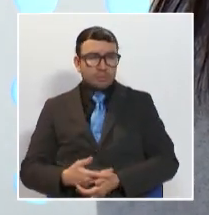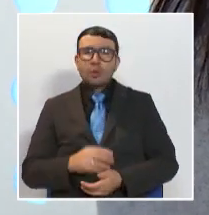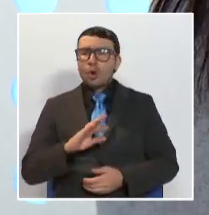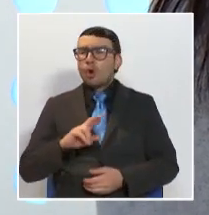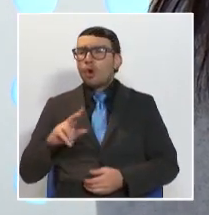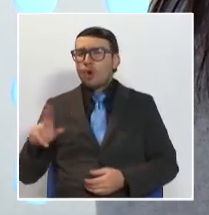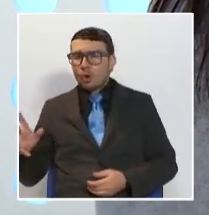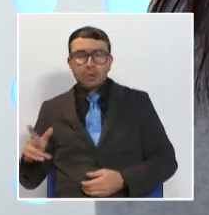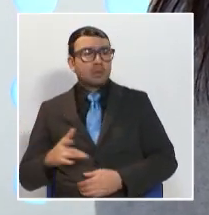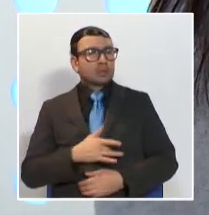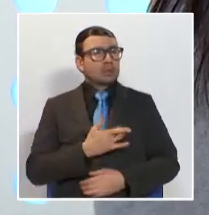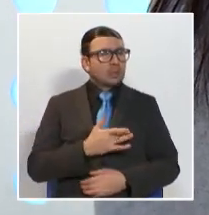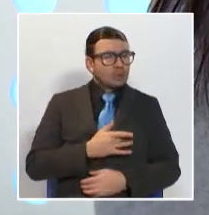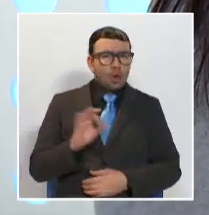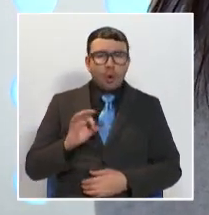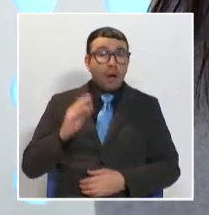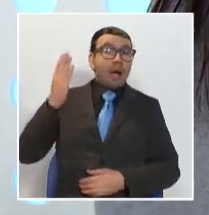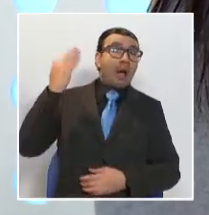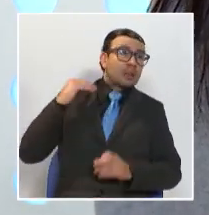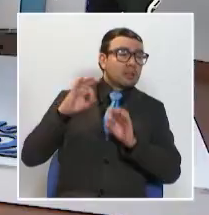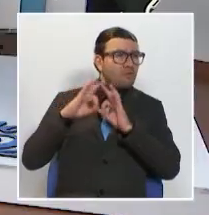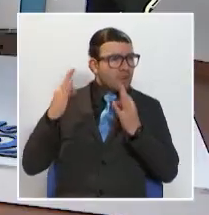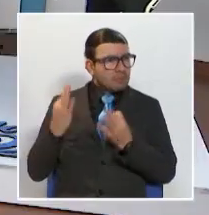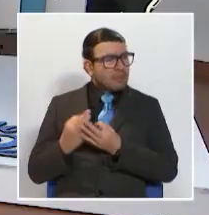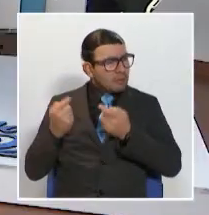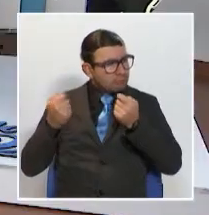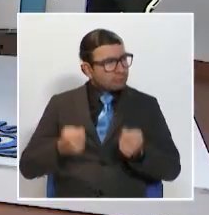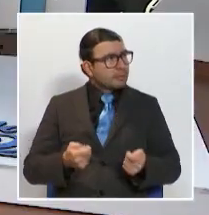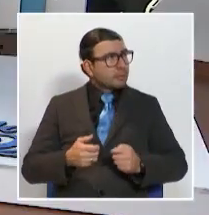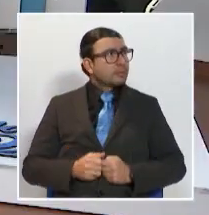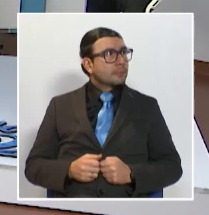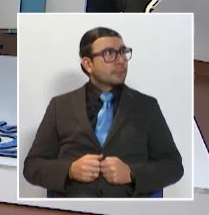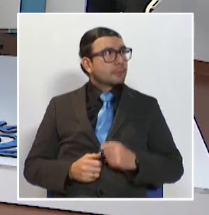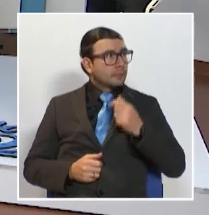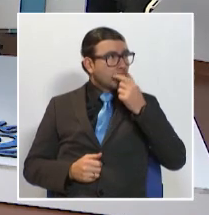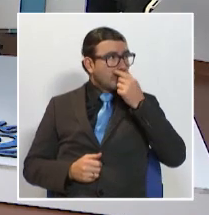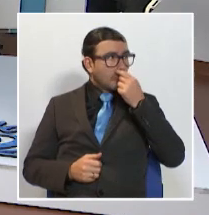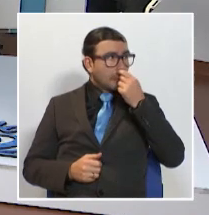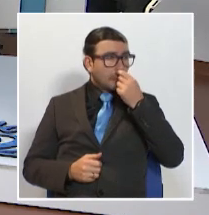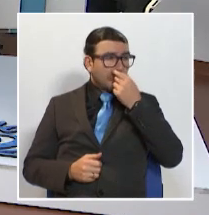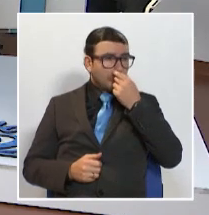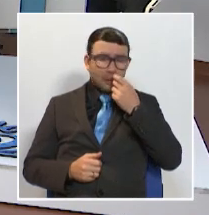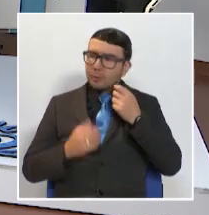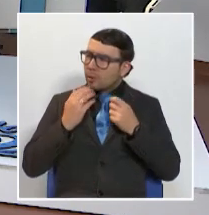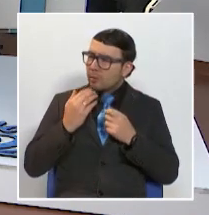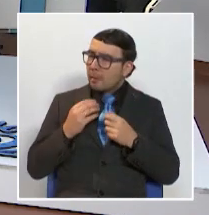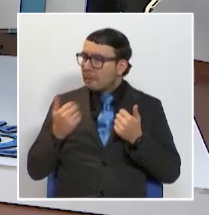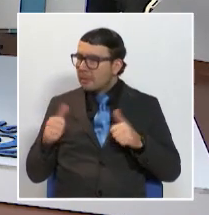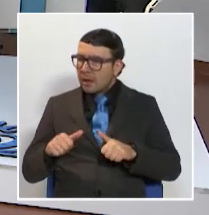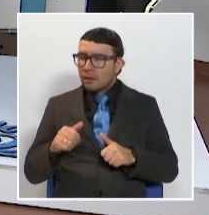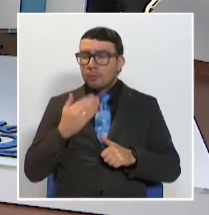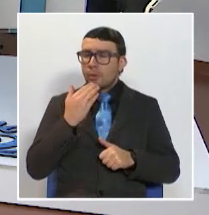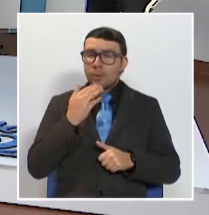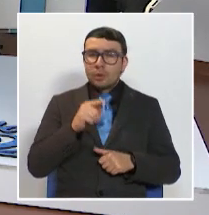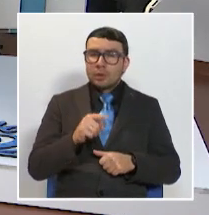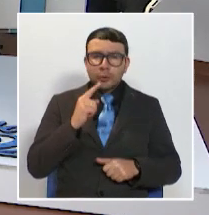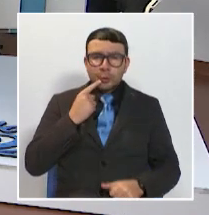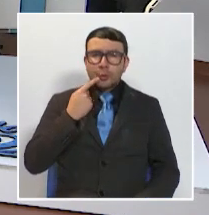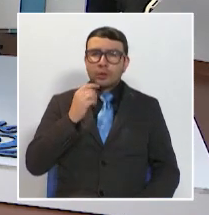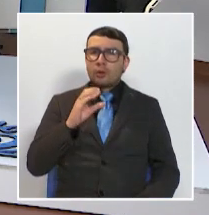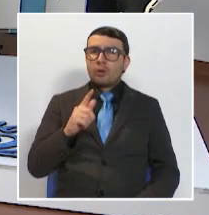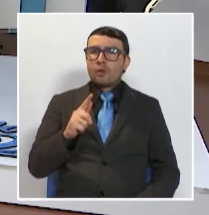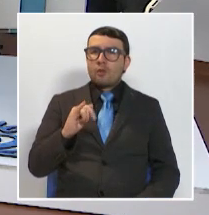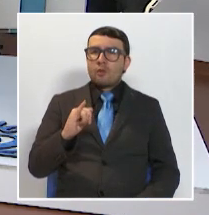por síntomas o por antecedentes familiares. ¿Qué tan beneficioso crees tú que sea, digamos, utilizar ácido fólico, vitamina